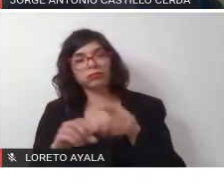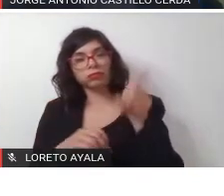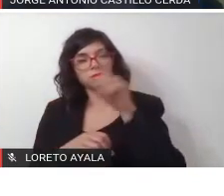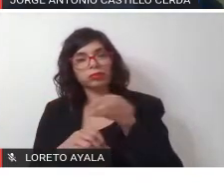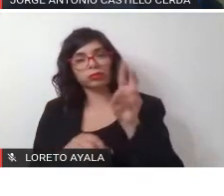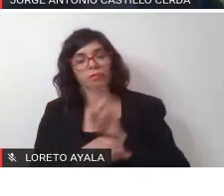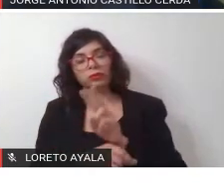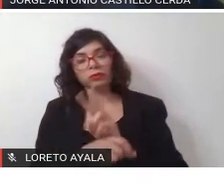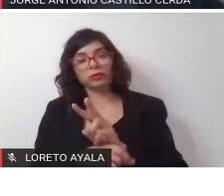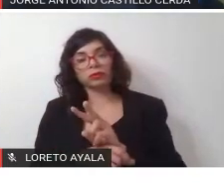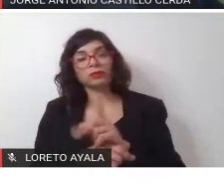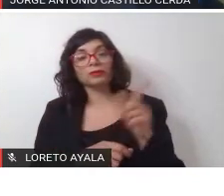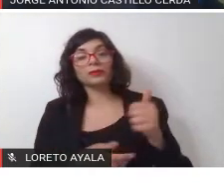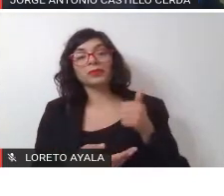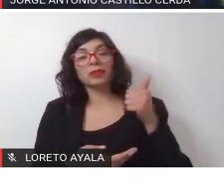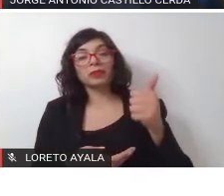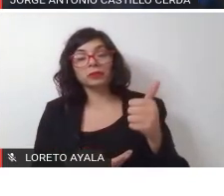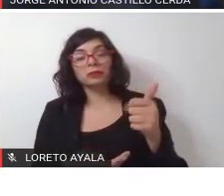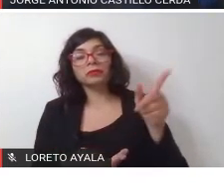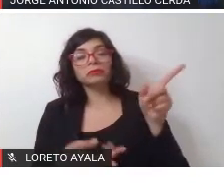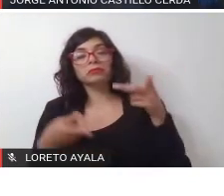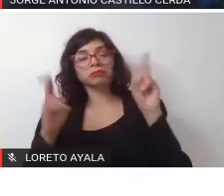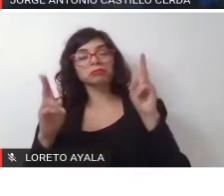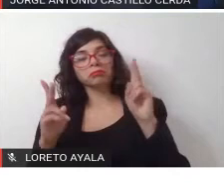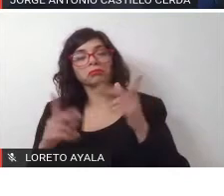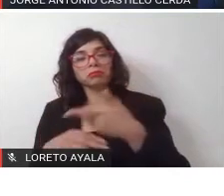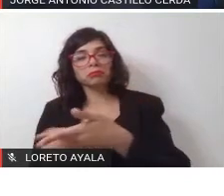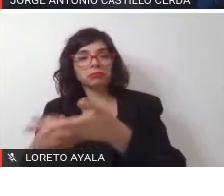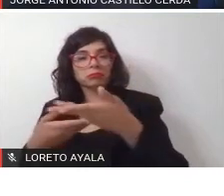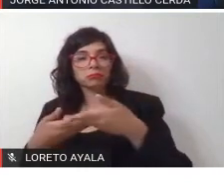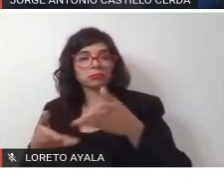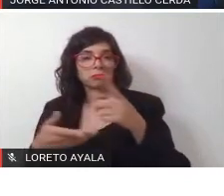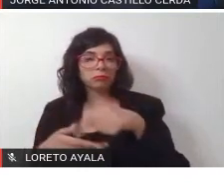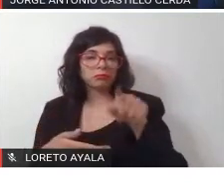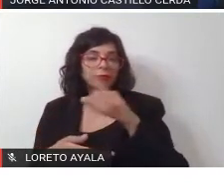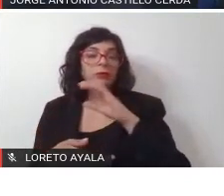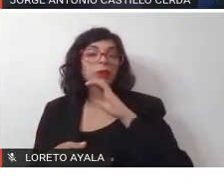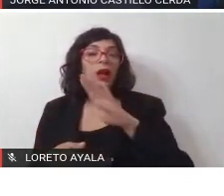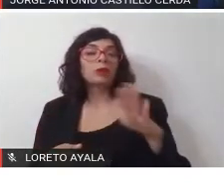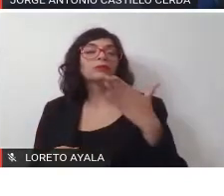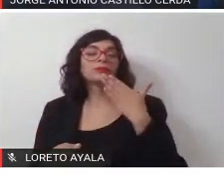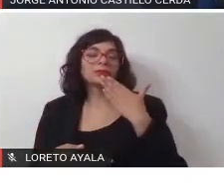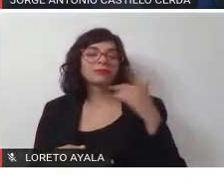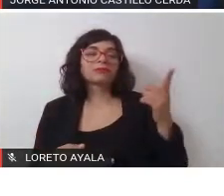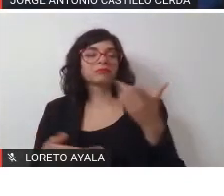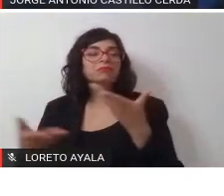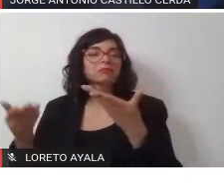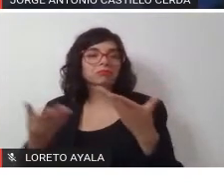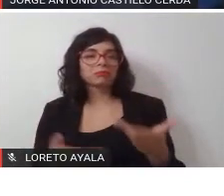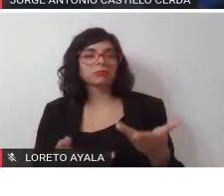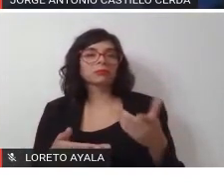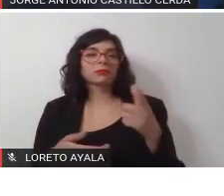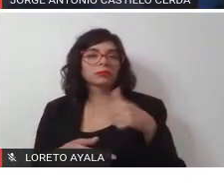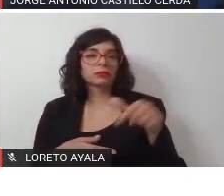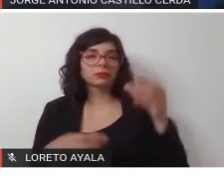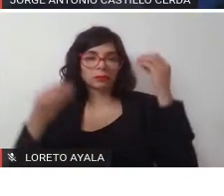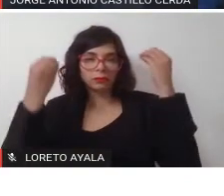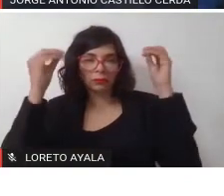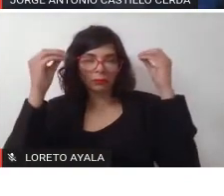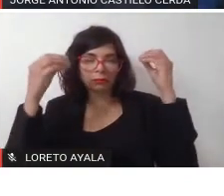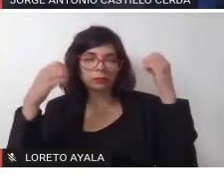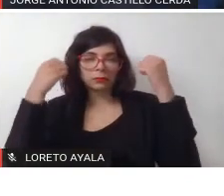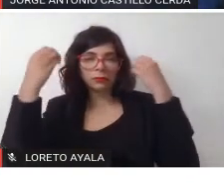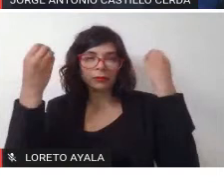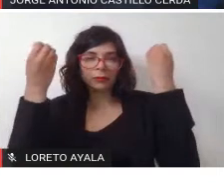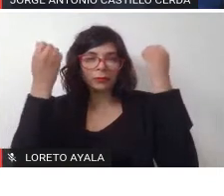los sostenedores no han dejado fuera al mundo rural. También los han incluido en sus